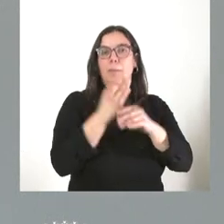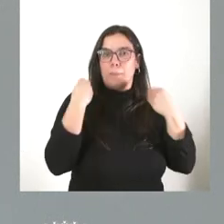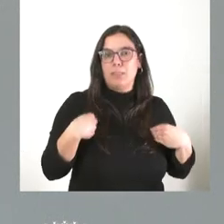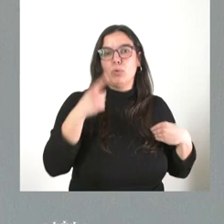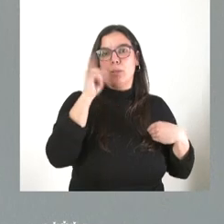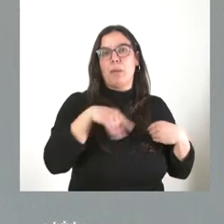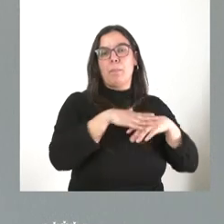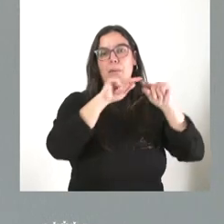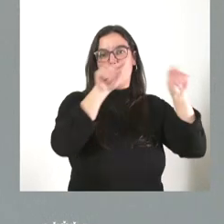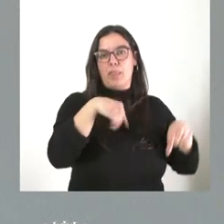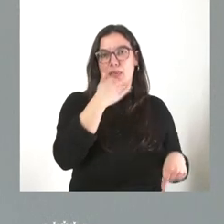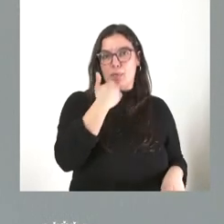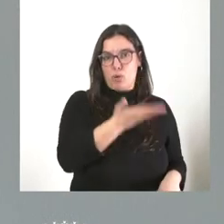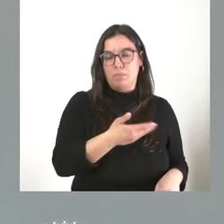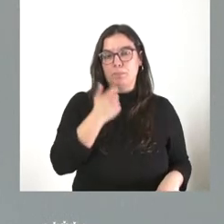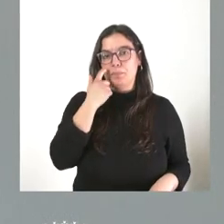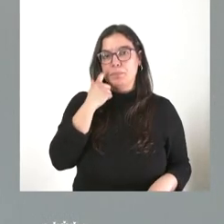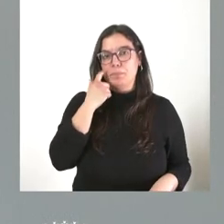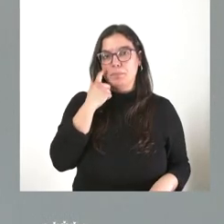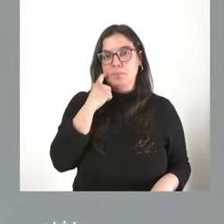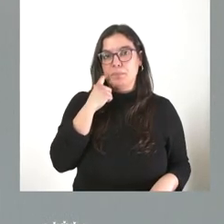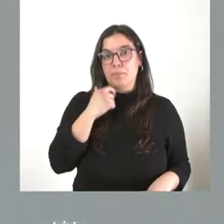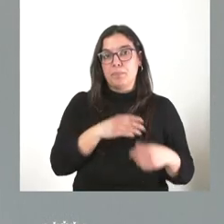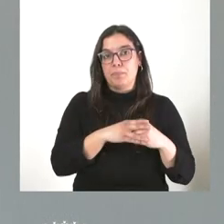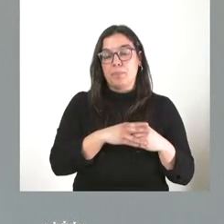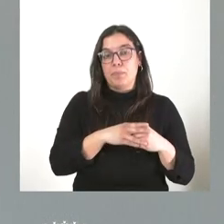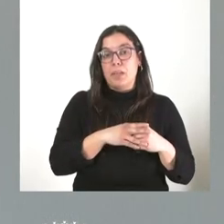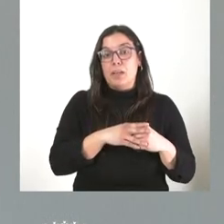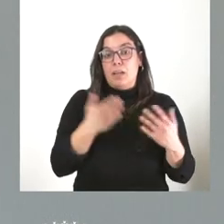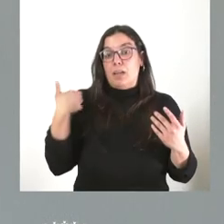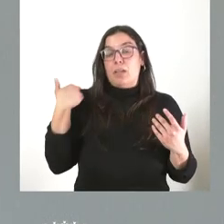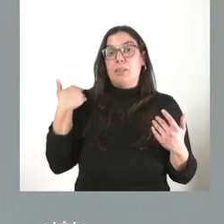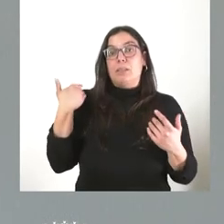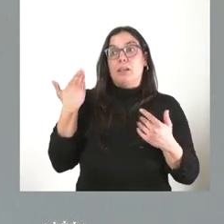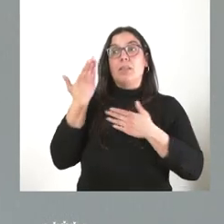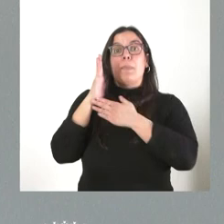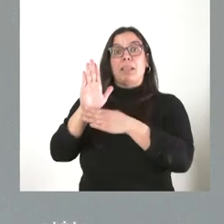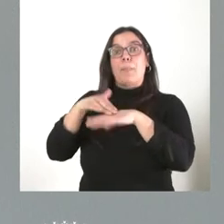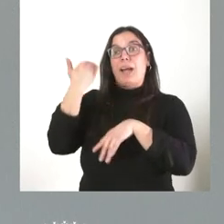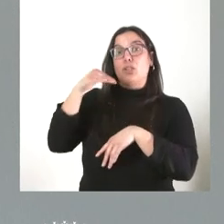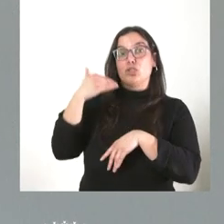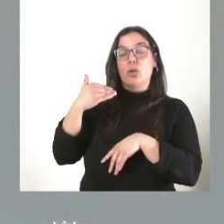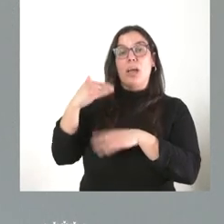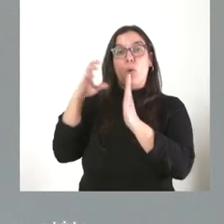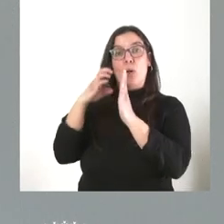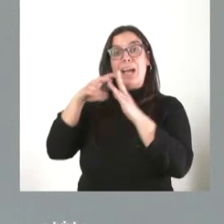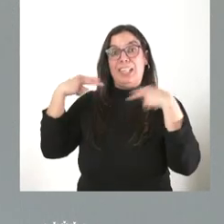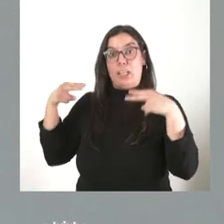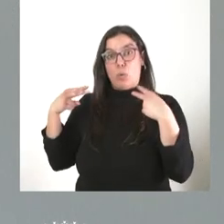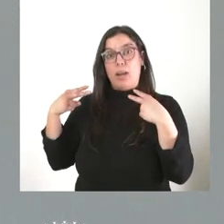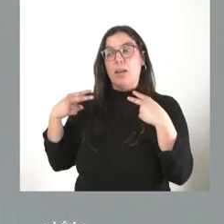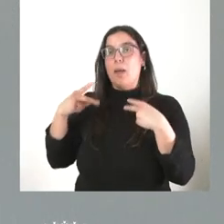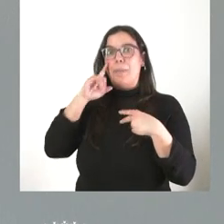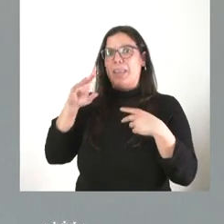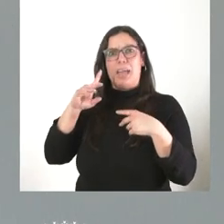el caso de la provincia de Zamora parecía imposible cuando se planteó esto para Soria cuenca terel pero las tres comunidades